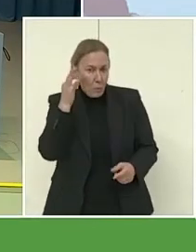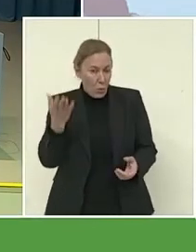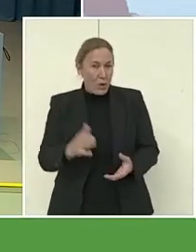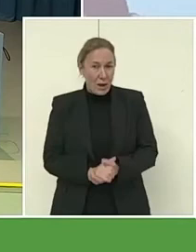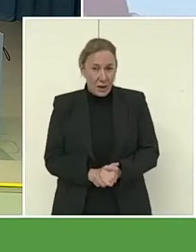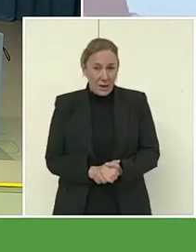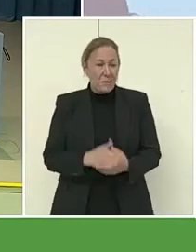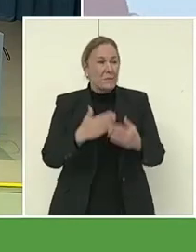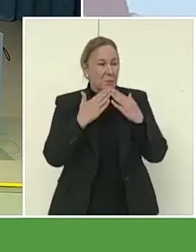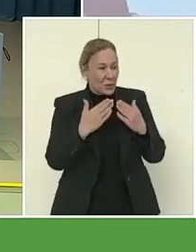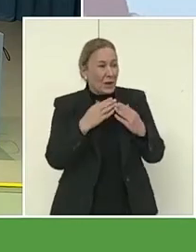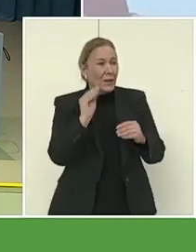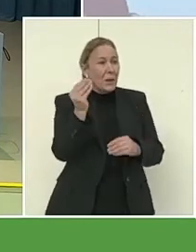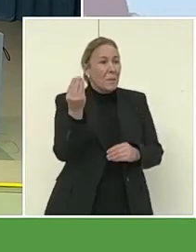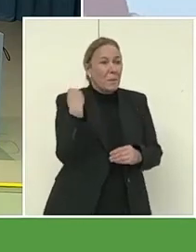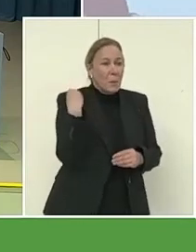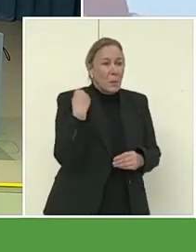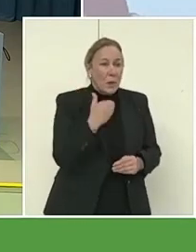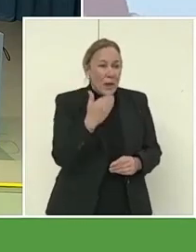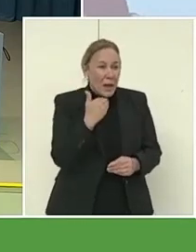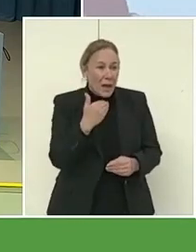pregunta?